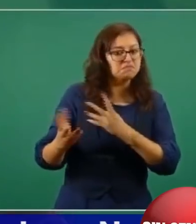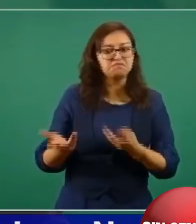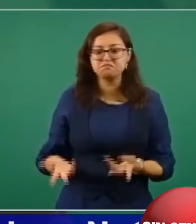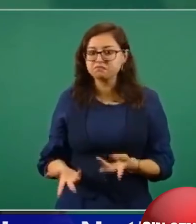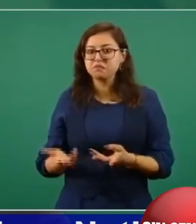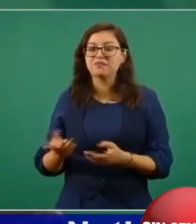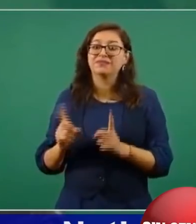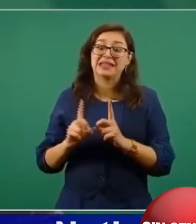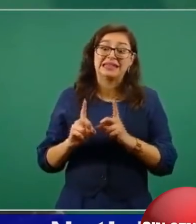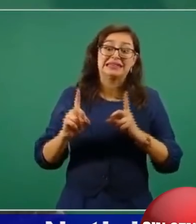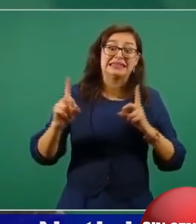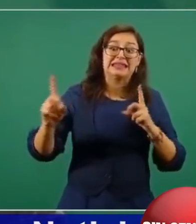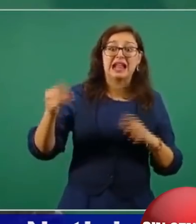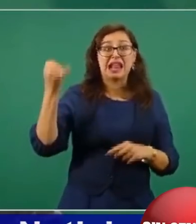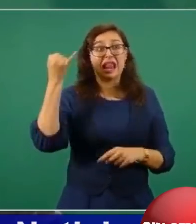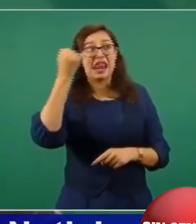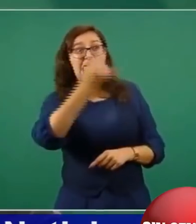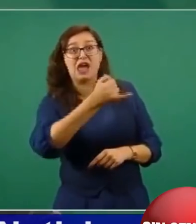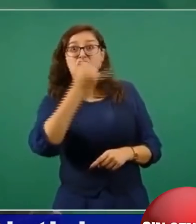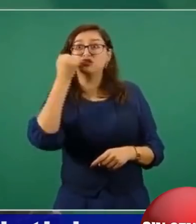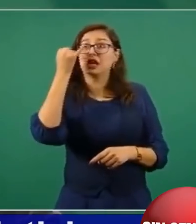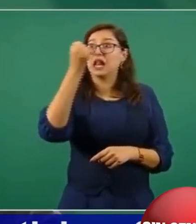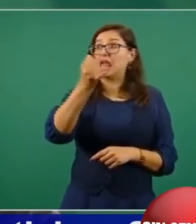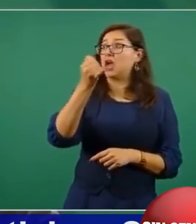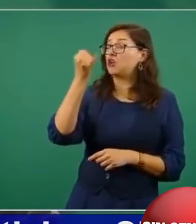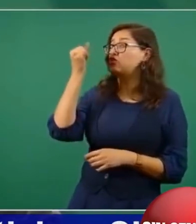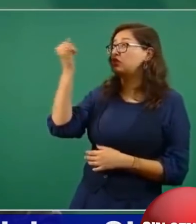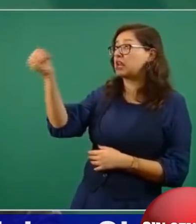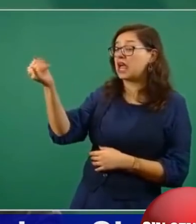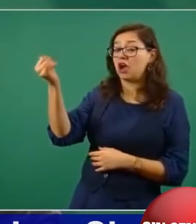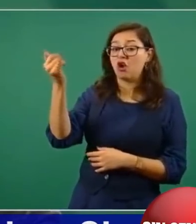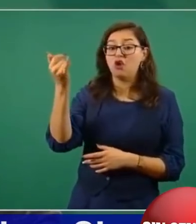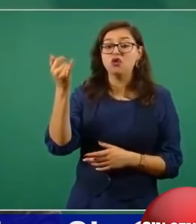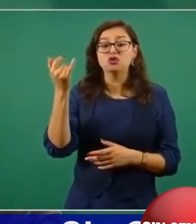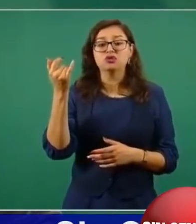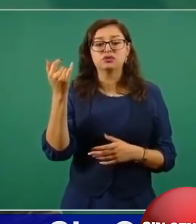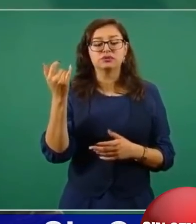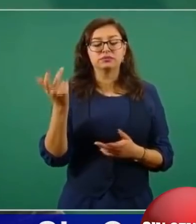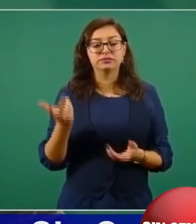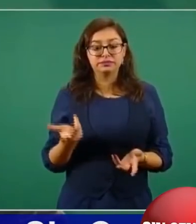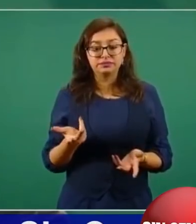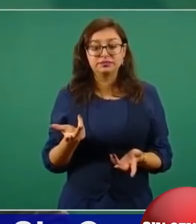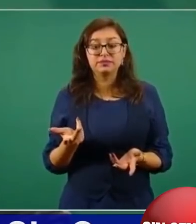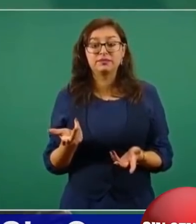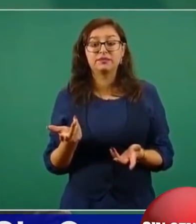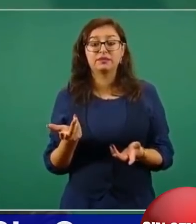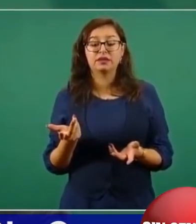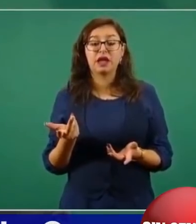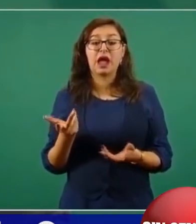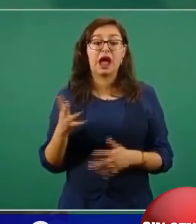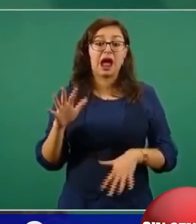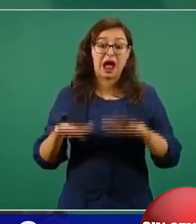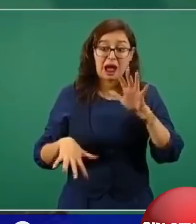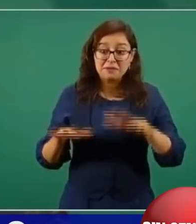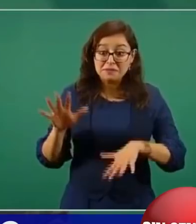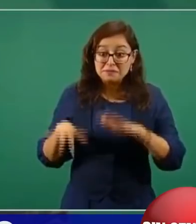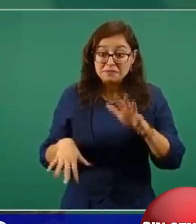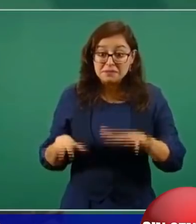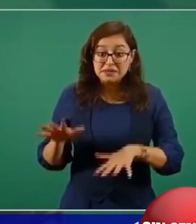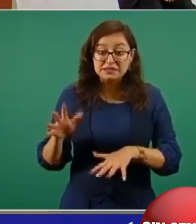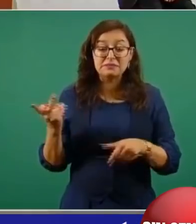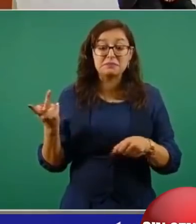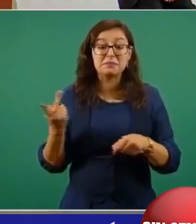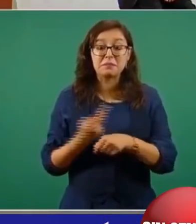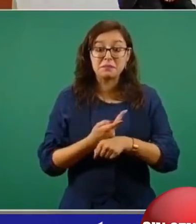hay distancias que recorrer por la naturaleza geográfica de las zonas rurales, hay a veces redes de apoyo